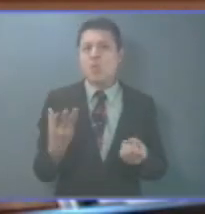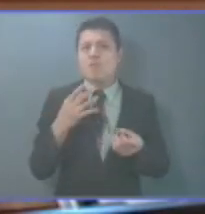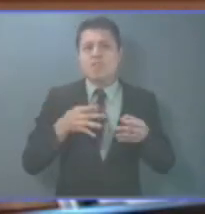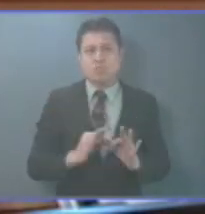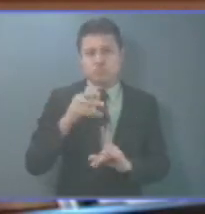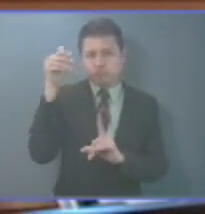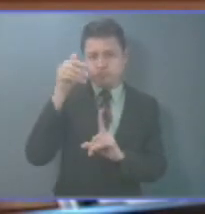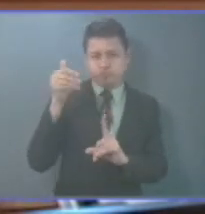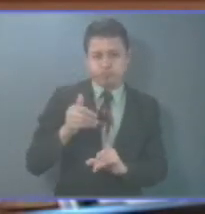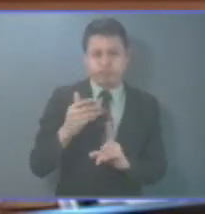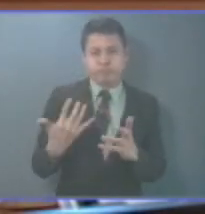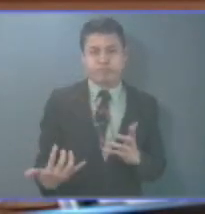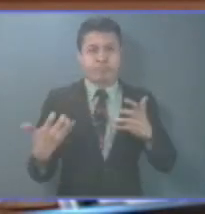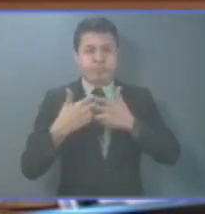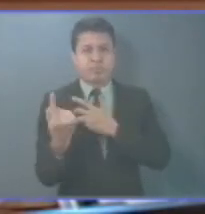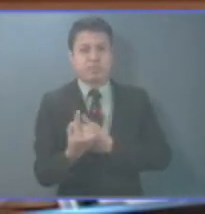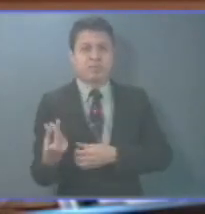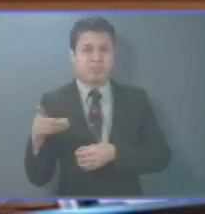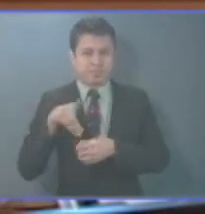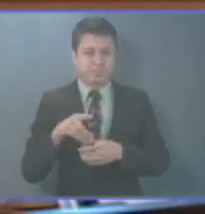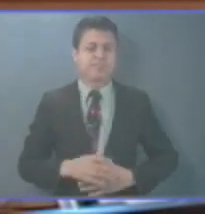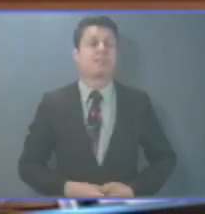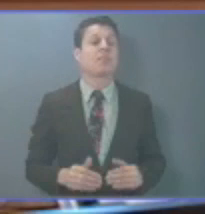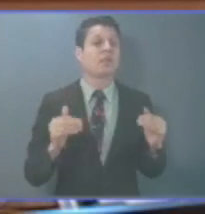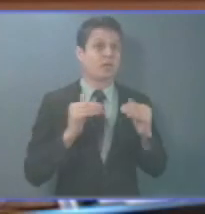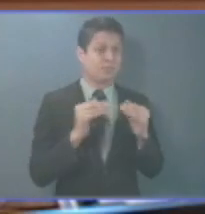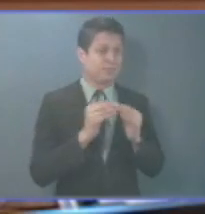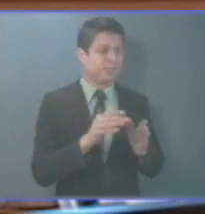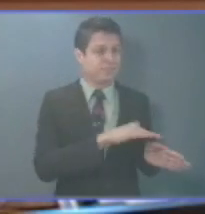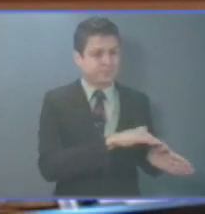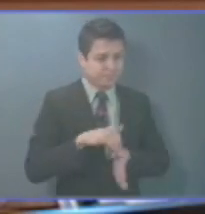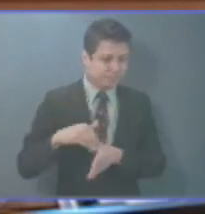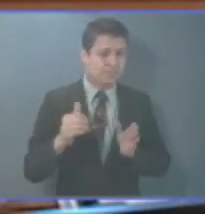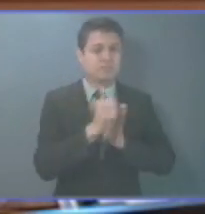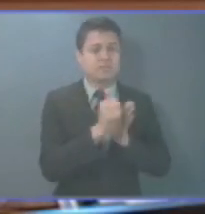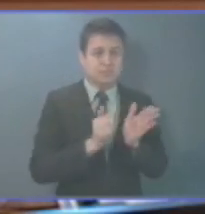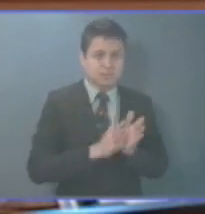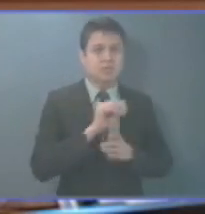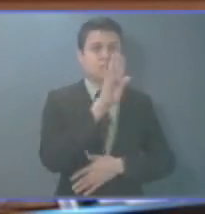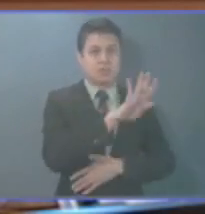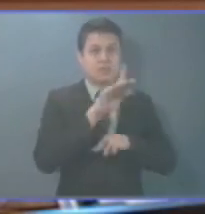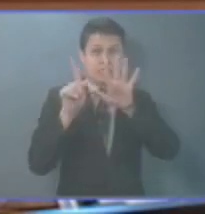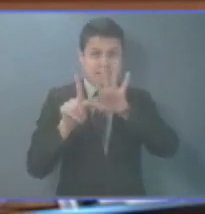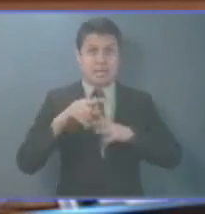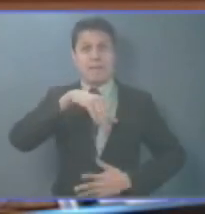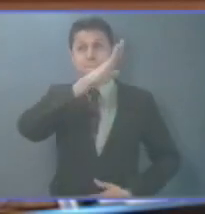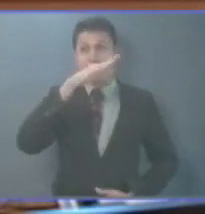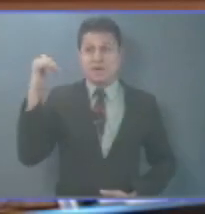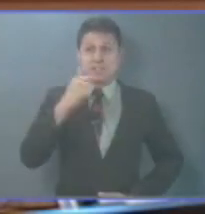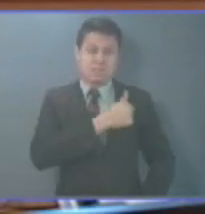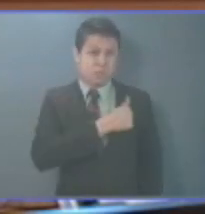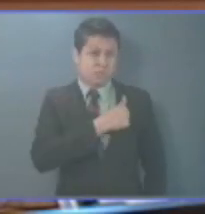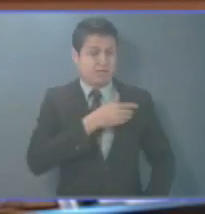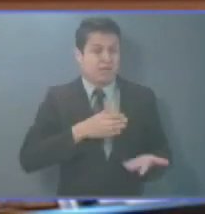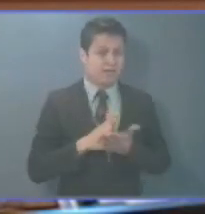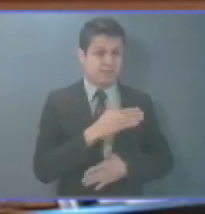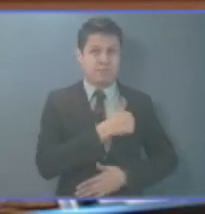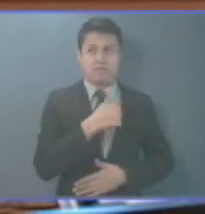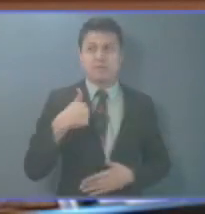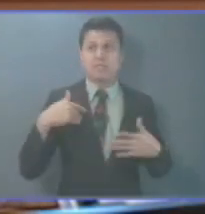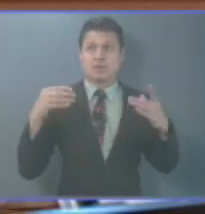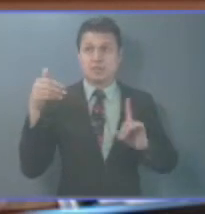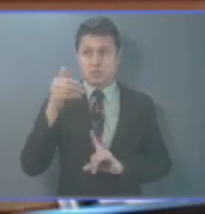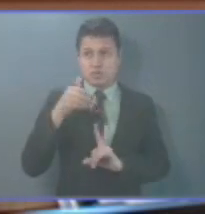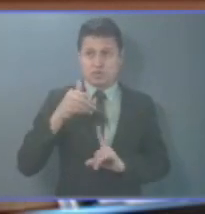inclusión. Centros de Educación Especializada, artículo 46. El Estado, a través del Ministerio de Educación,